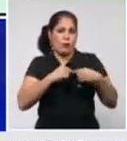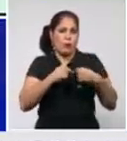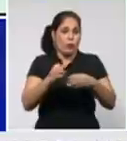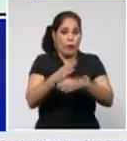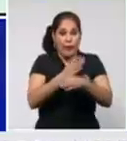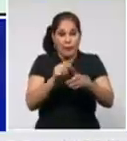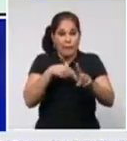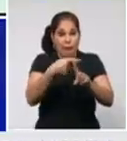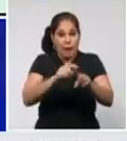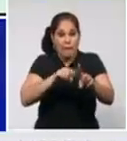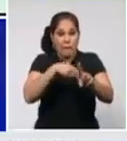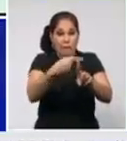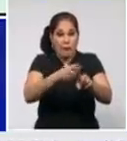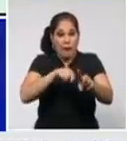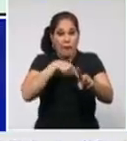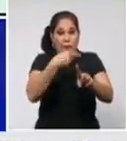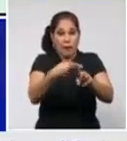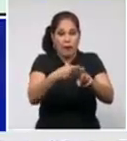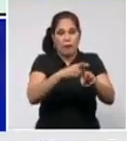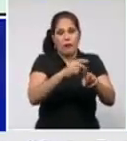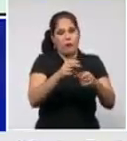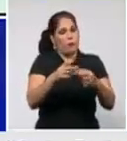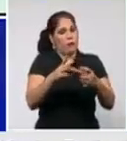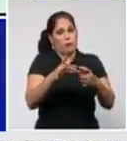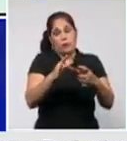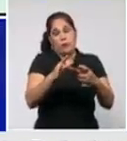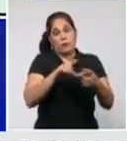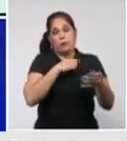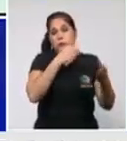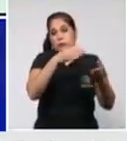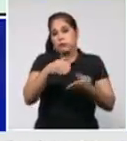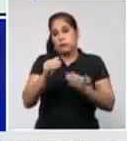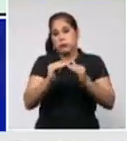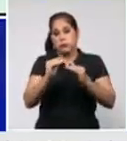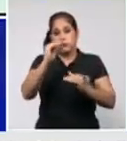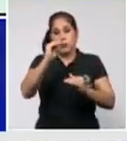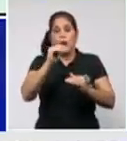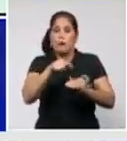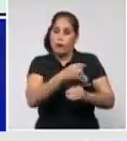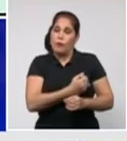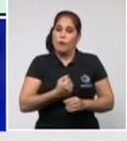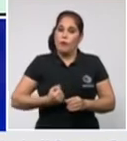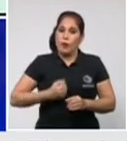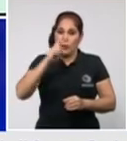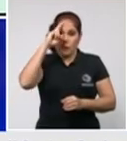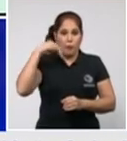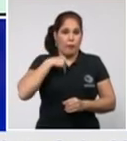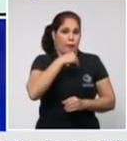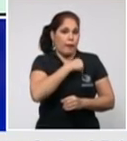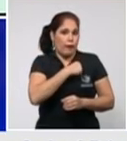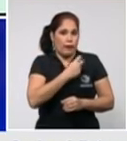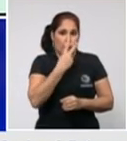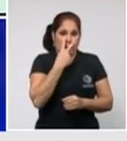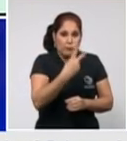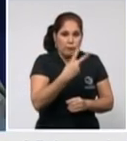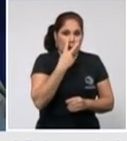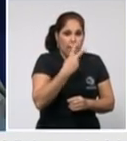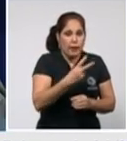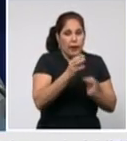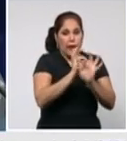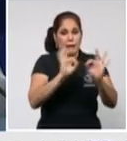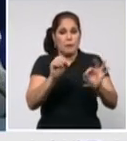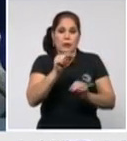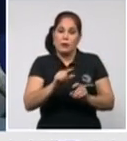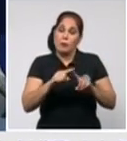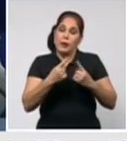pues el riesgo de fallecimiento es elevado. Ahí hay un esfuerzo de colectivos importantes de especialistas.